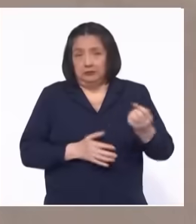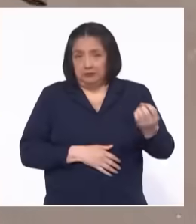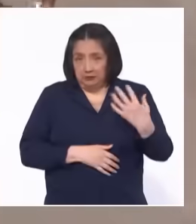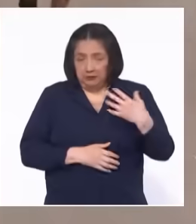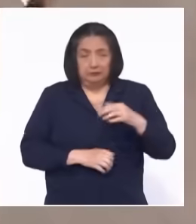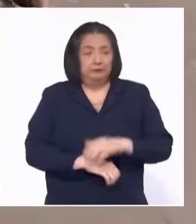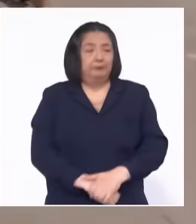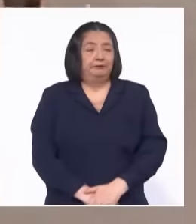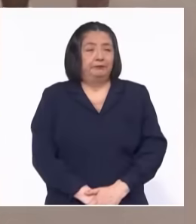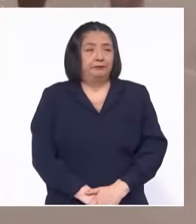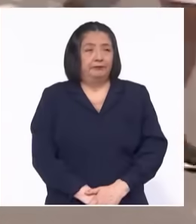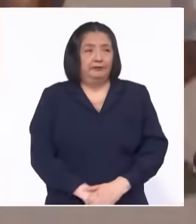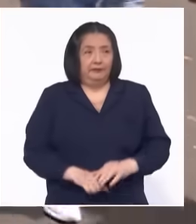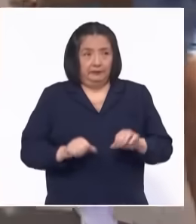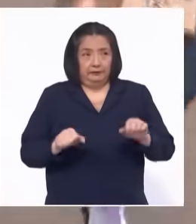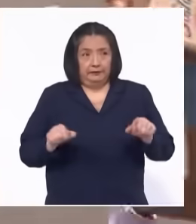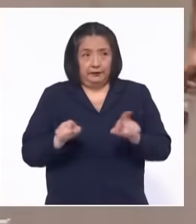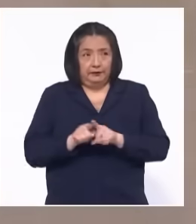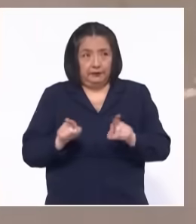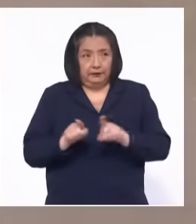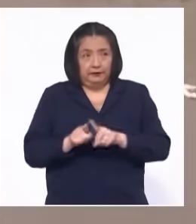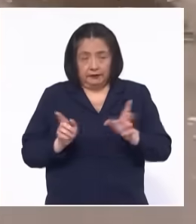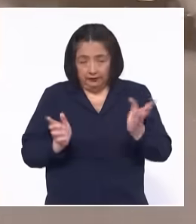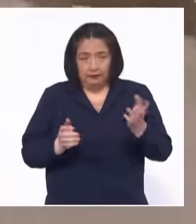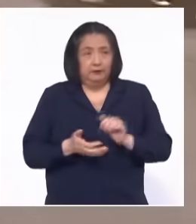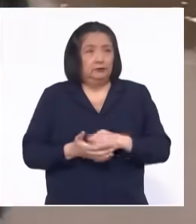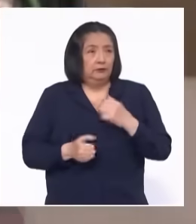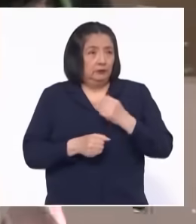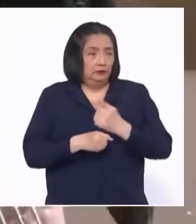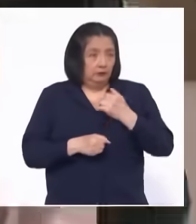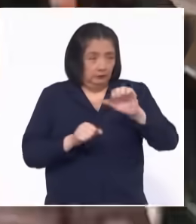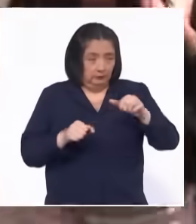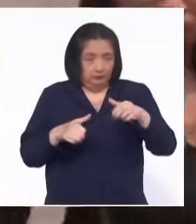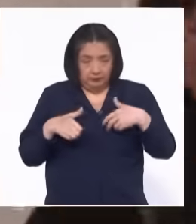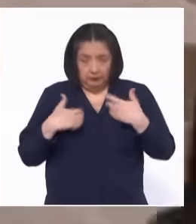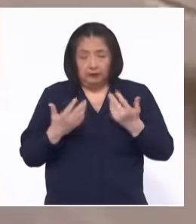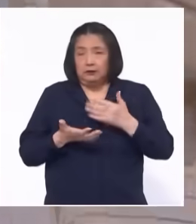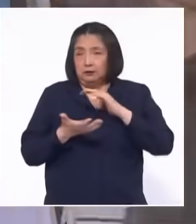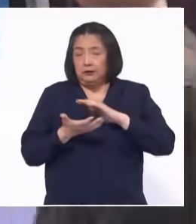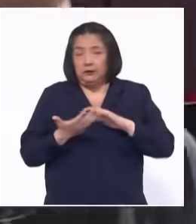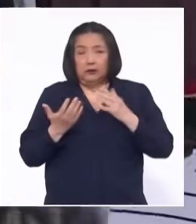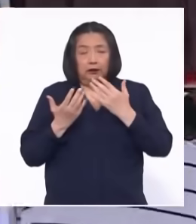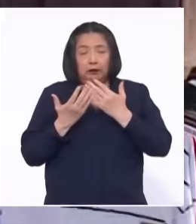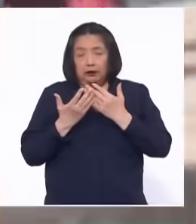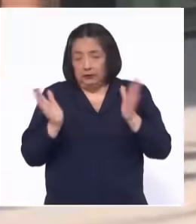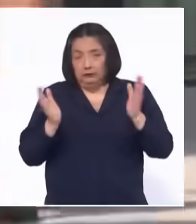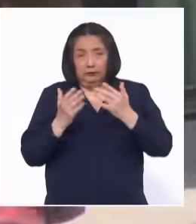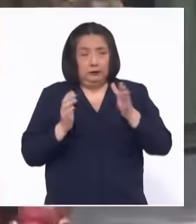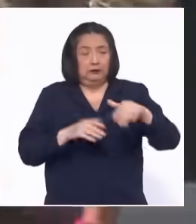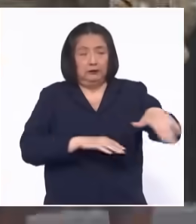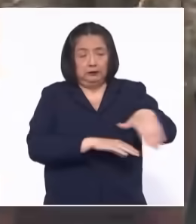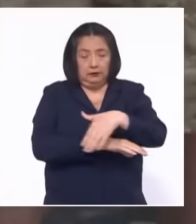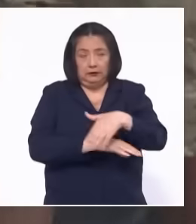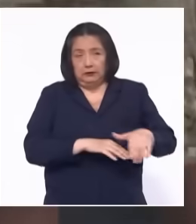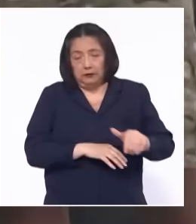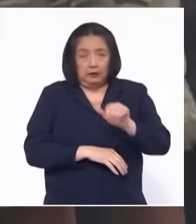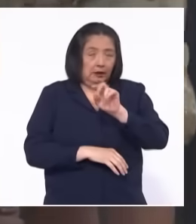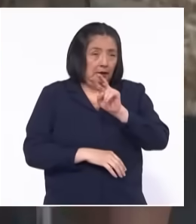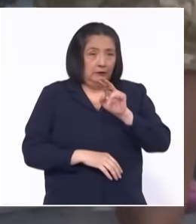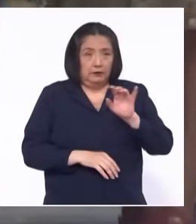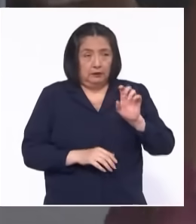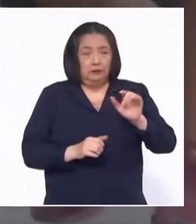que también iba a haber un trabajo para poder liberar las vías en la avenida Aviación, eso iba a